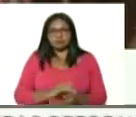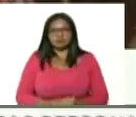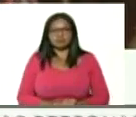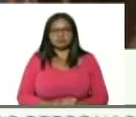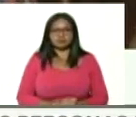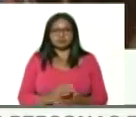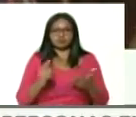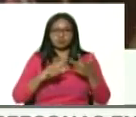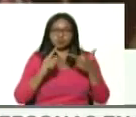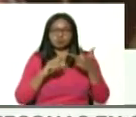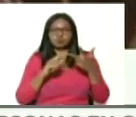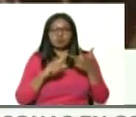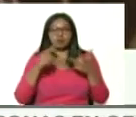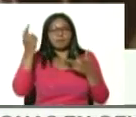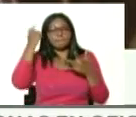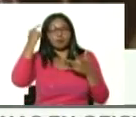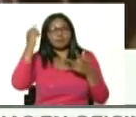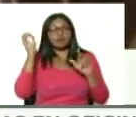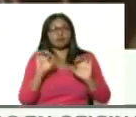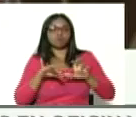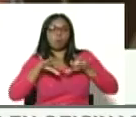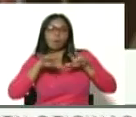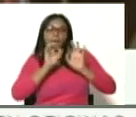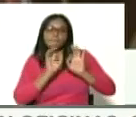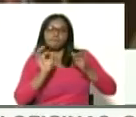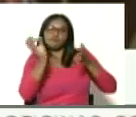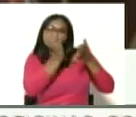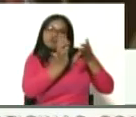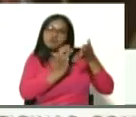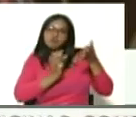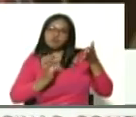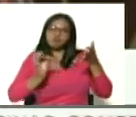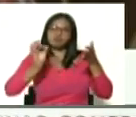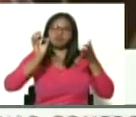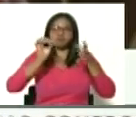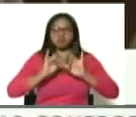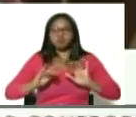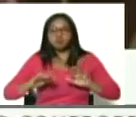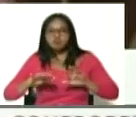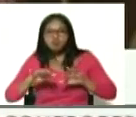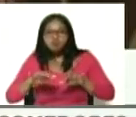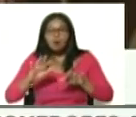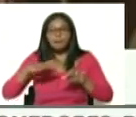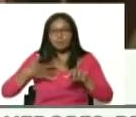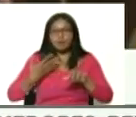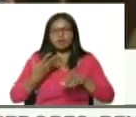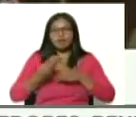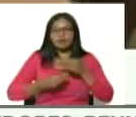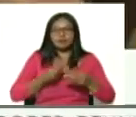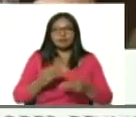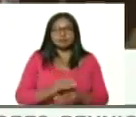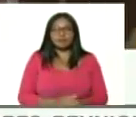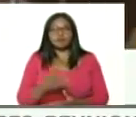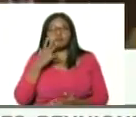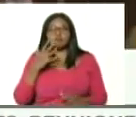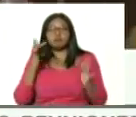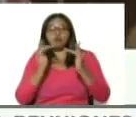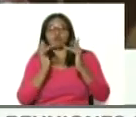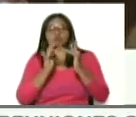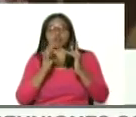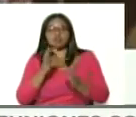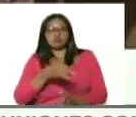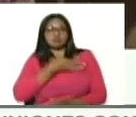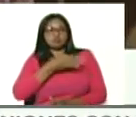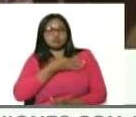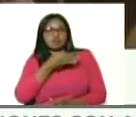de creatividad digital para todos los muchachos, muchachas que en las redes sociales pues también